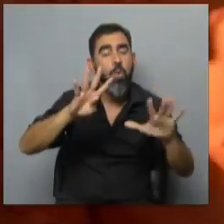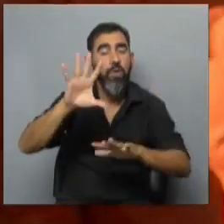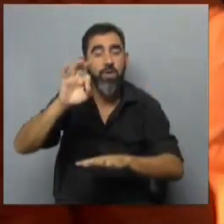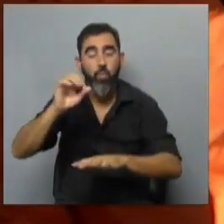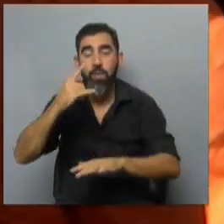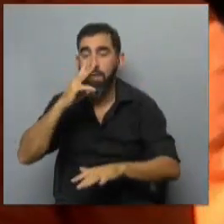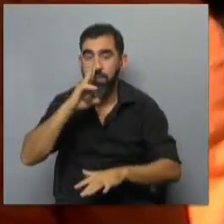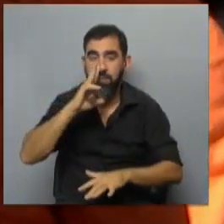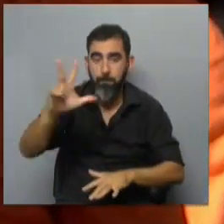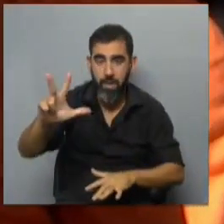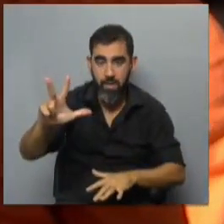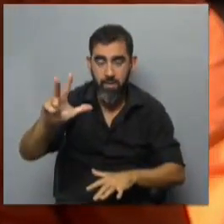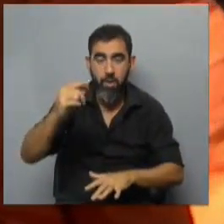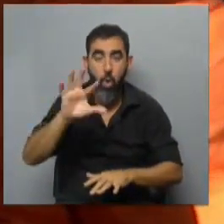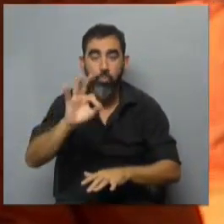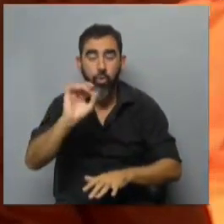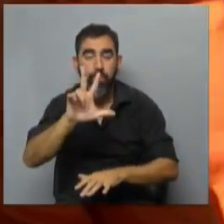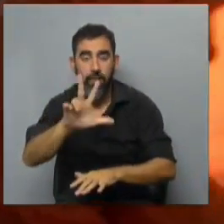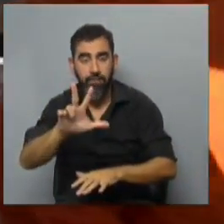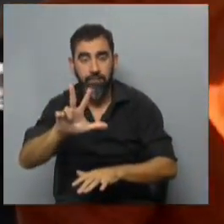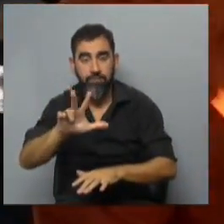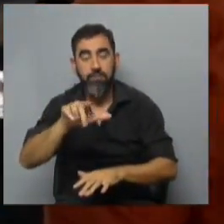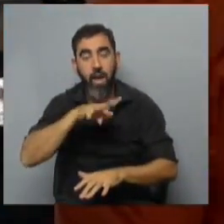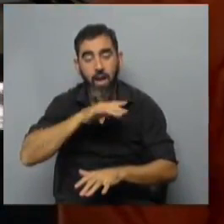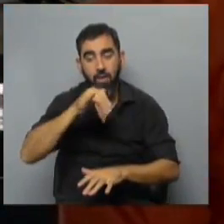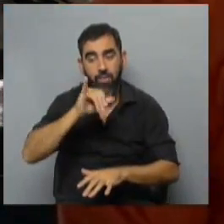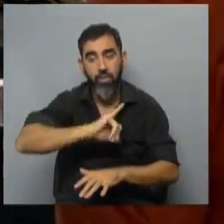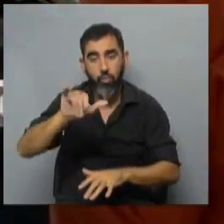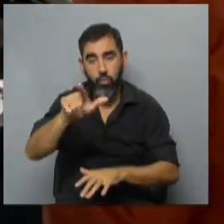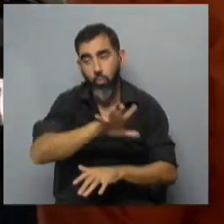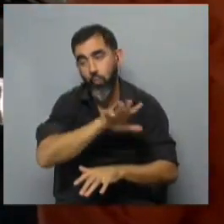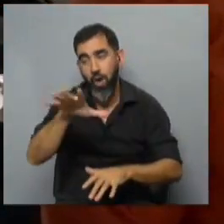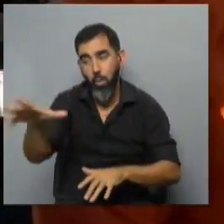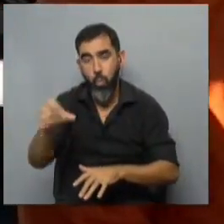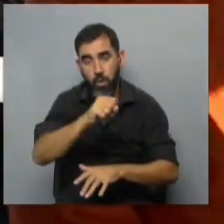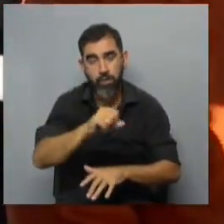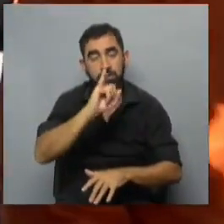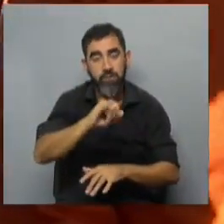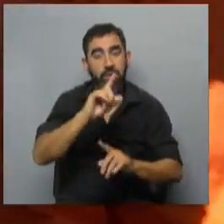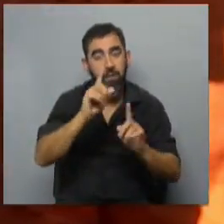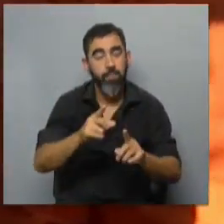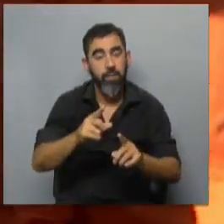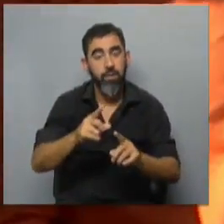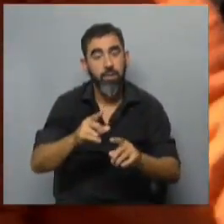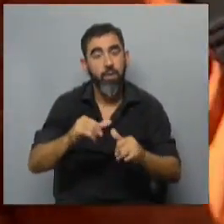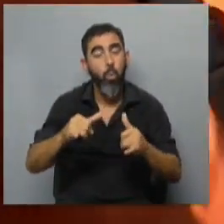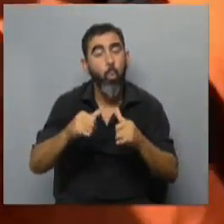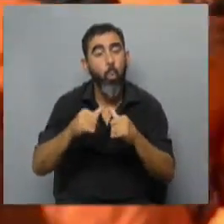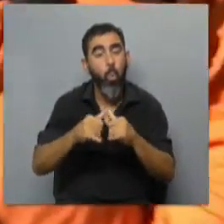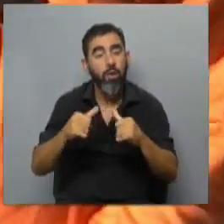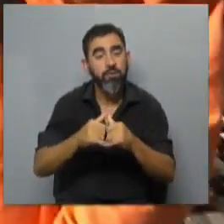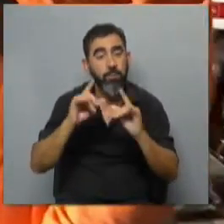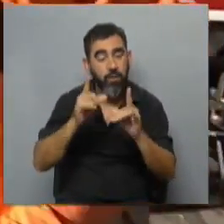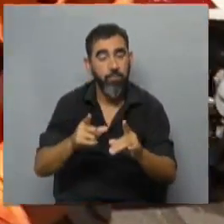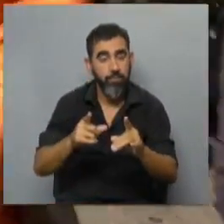3000 opción 3 y ahí los vecinos hacen su denuncia y ustedes levantan también tenemos en este momento está